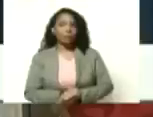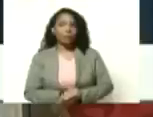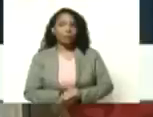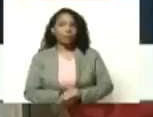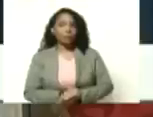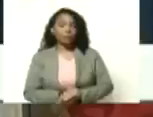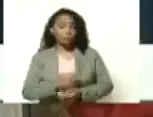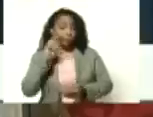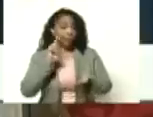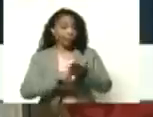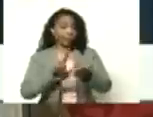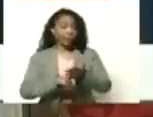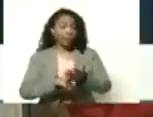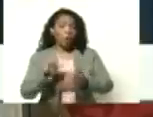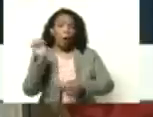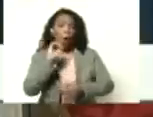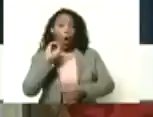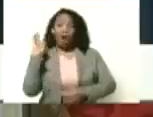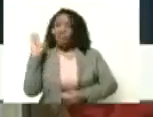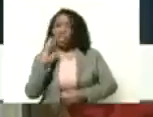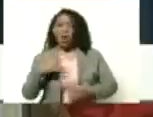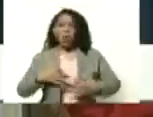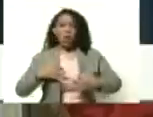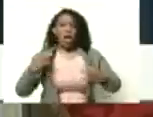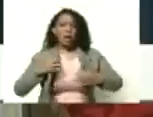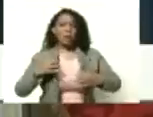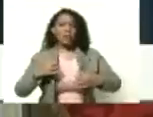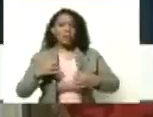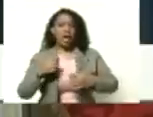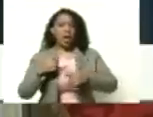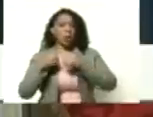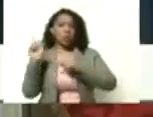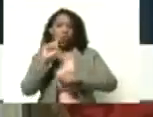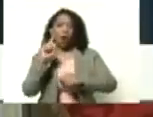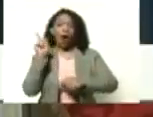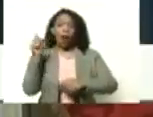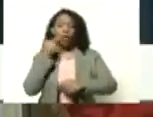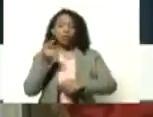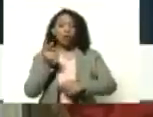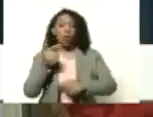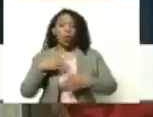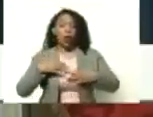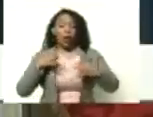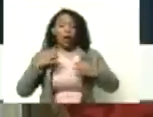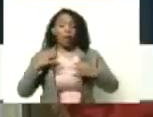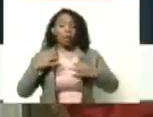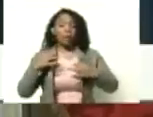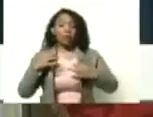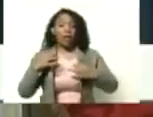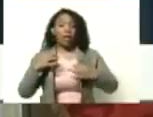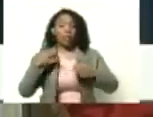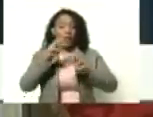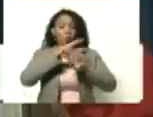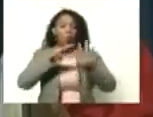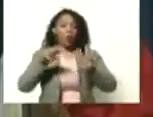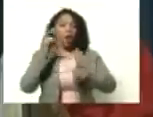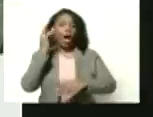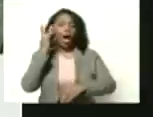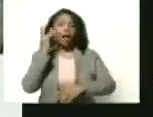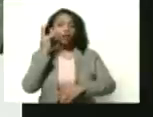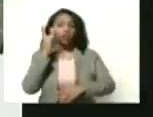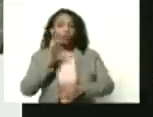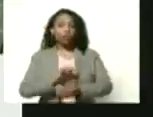verdad o venía con una franela no pero él dijo una camisa de cuadros azul